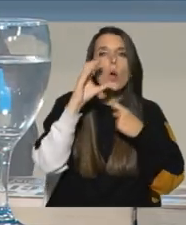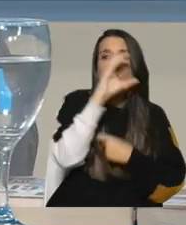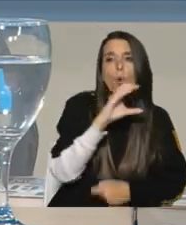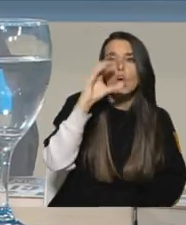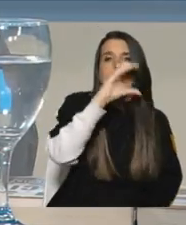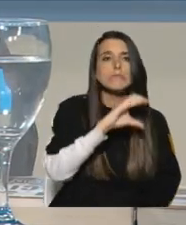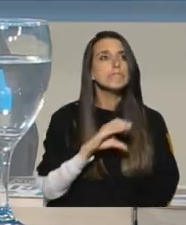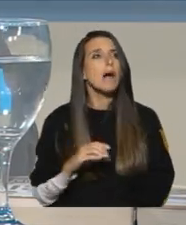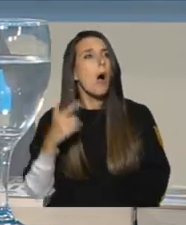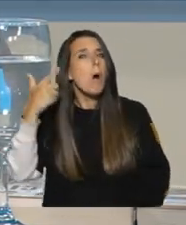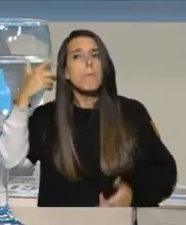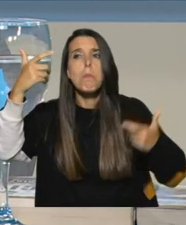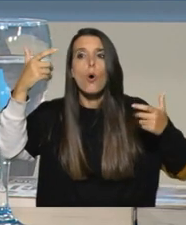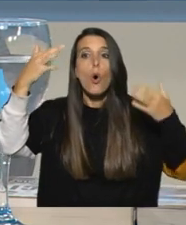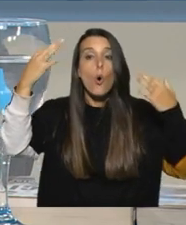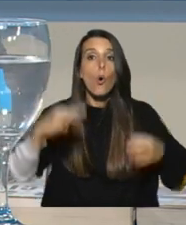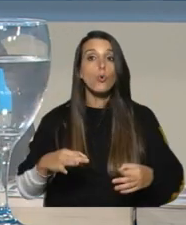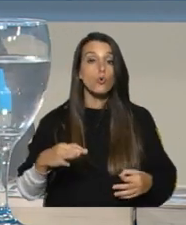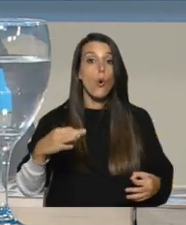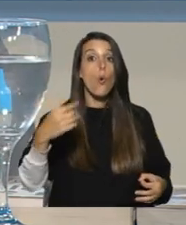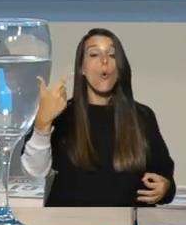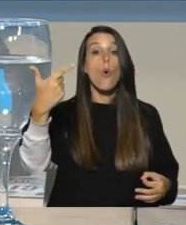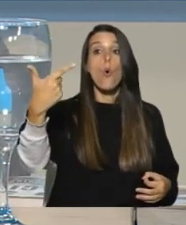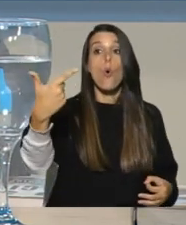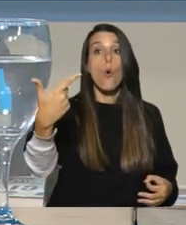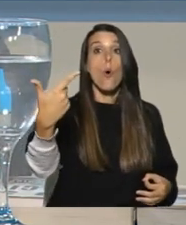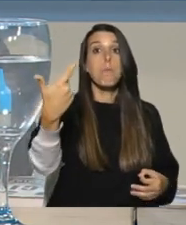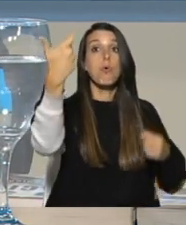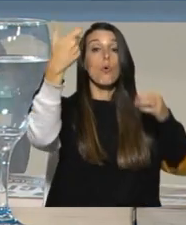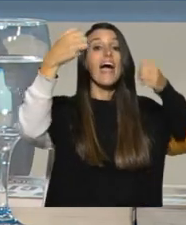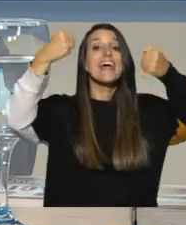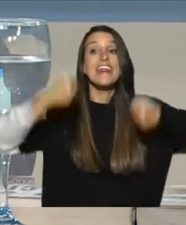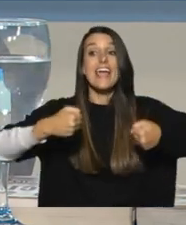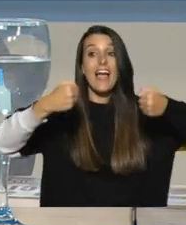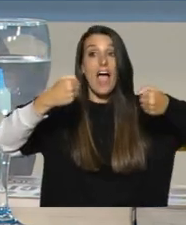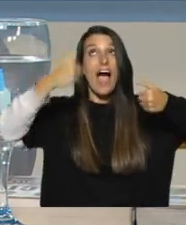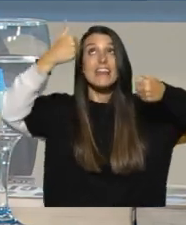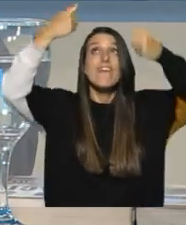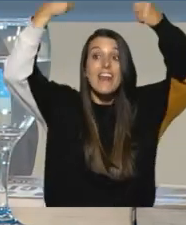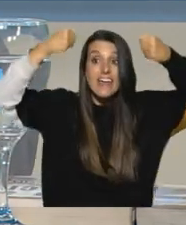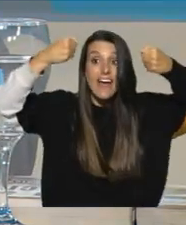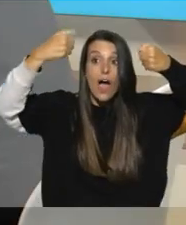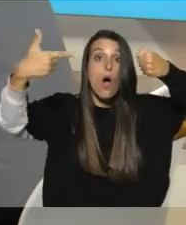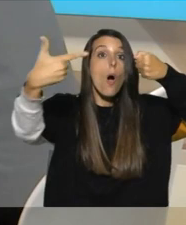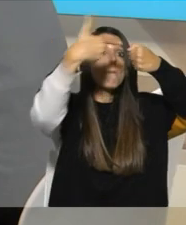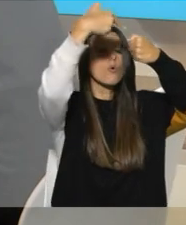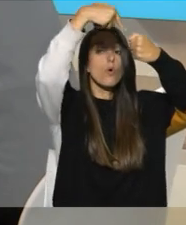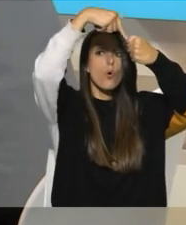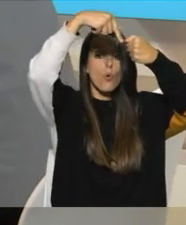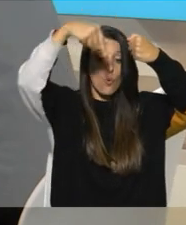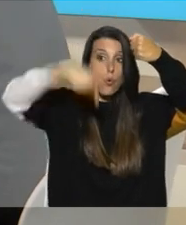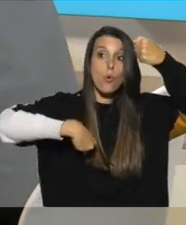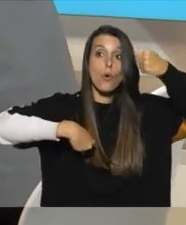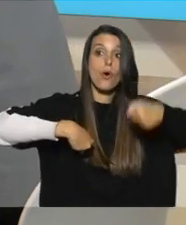puerta del bar, es donde una bala rebota en la reja de arriba y le entra en el cuello. Se había dicho, para aclarar este